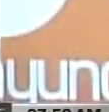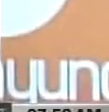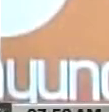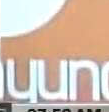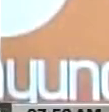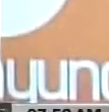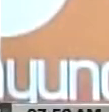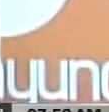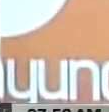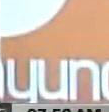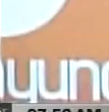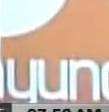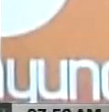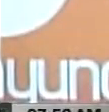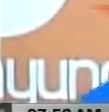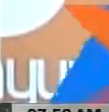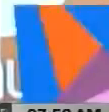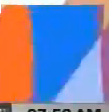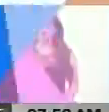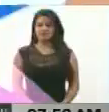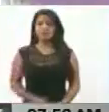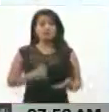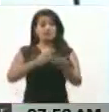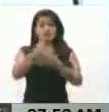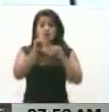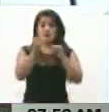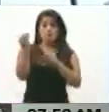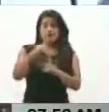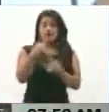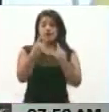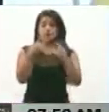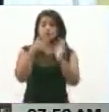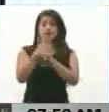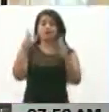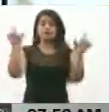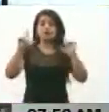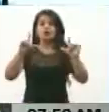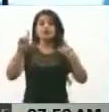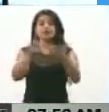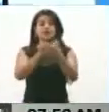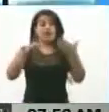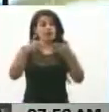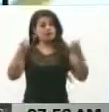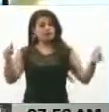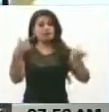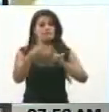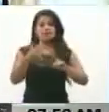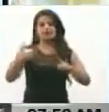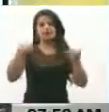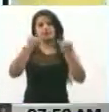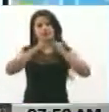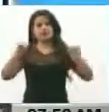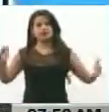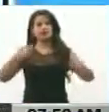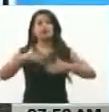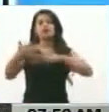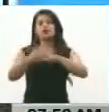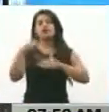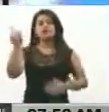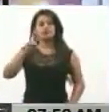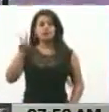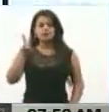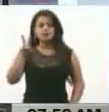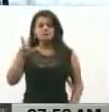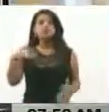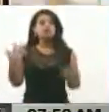Continuamos en este desayuno hablando de la televisión digital abierta, la tecnología, además la soberanía científica, tecnológica en Venezuela, cuánto ha avanzado y cuánto